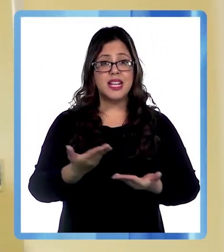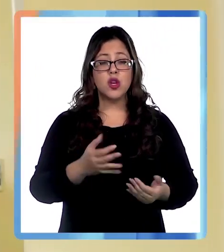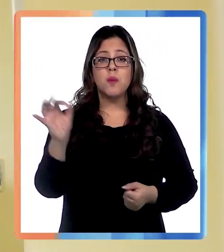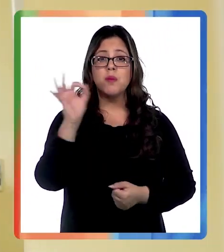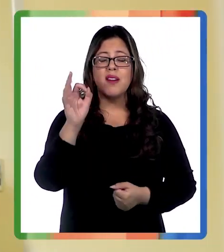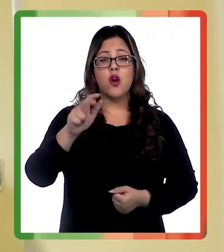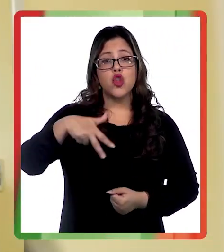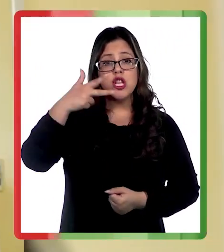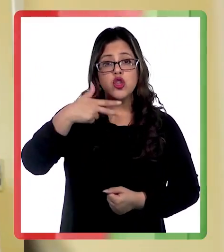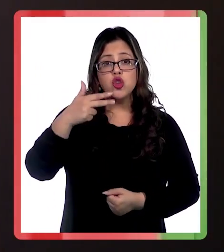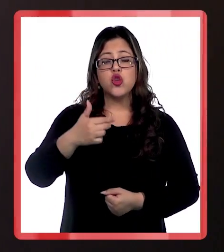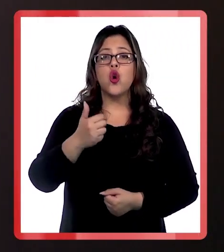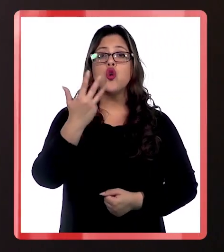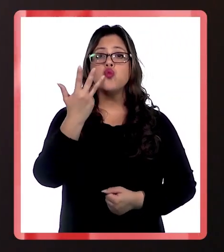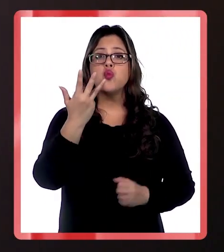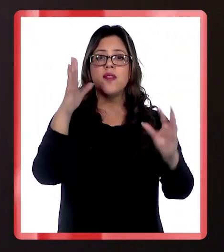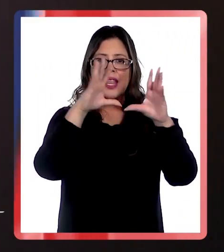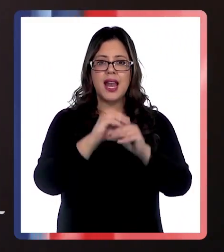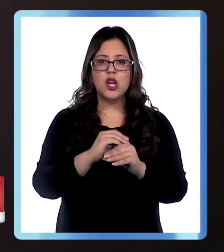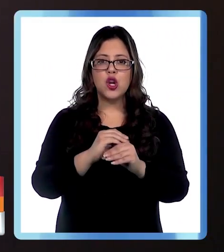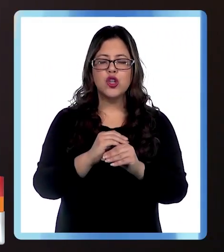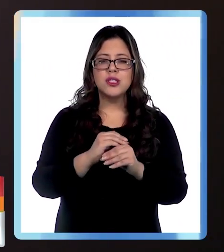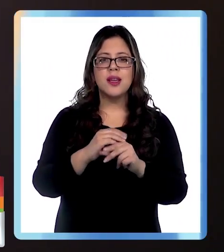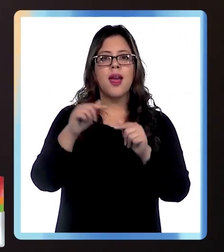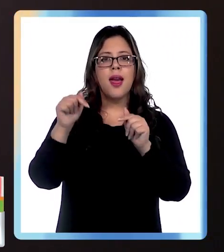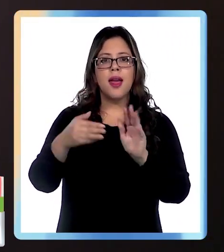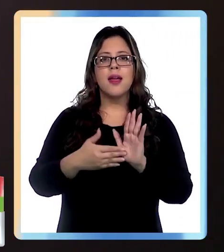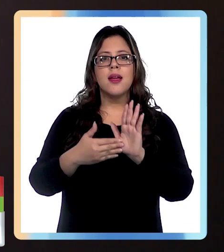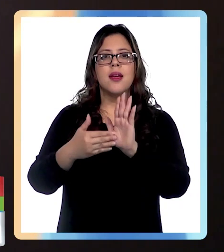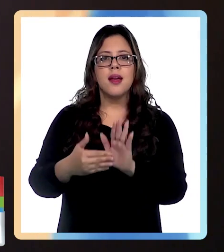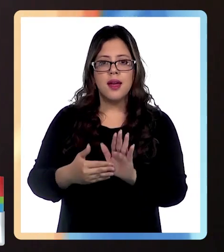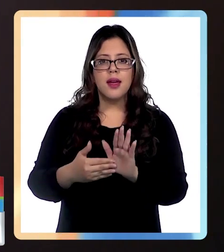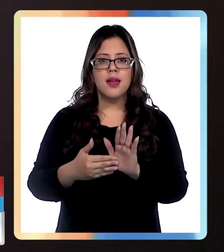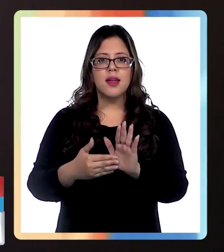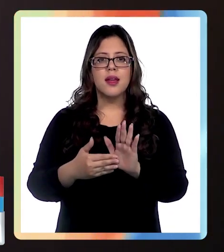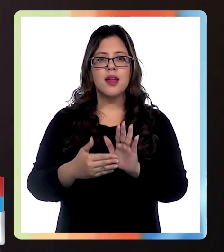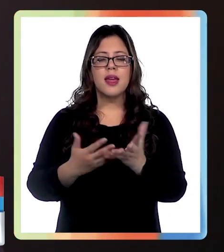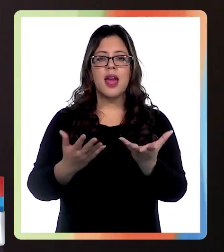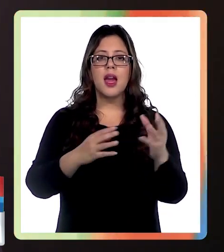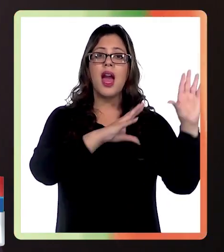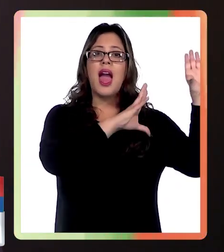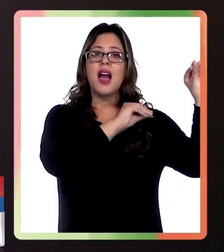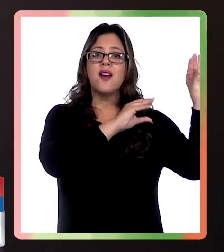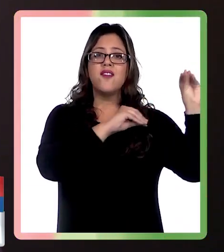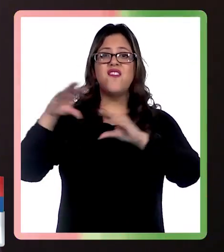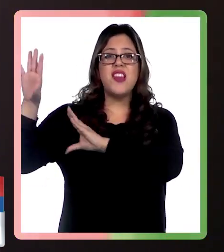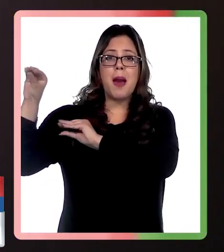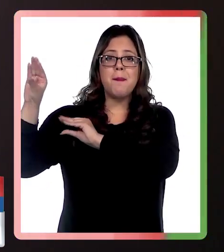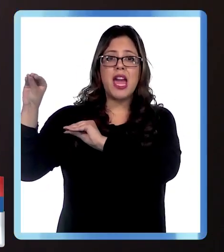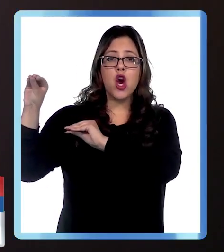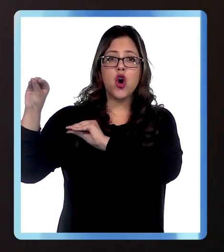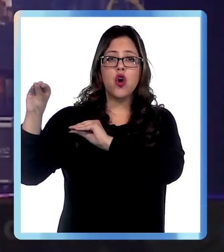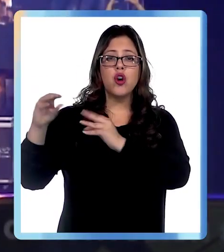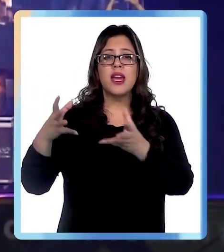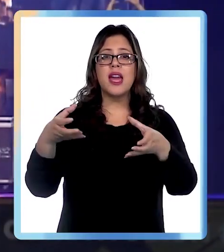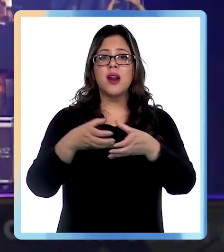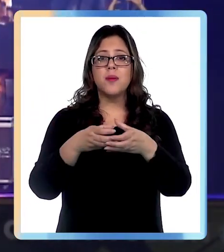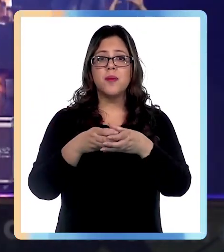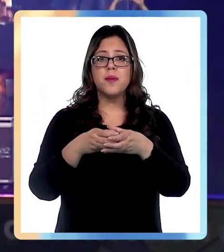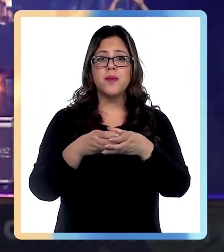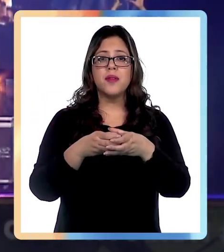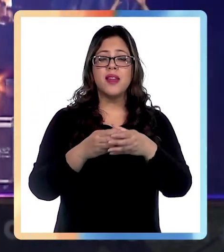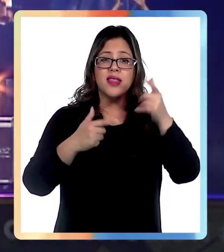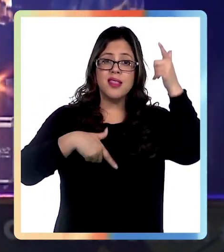este maravilloso instrumento quería hacer una invitación para el día sábado 18 a las 9 de la noche donde se va a presentar en la